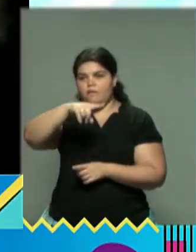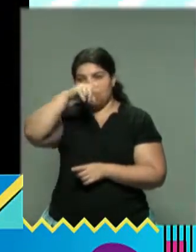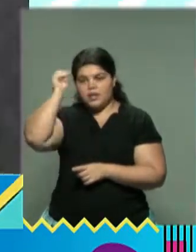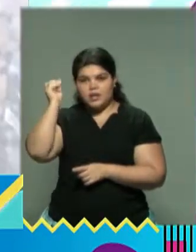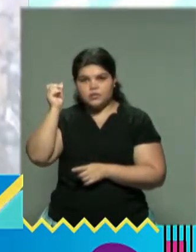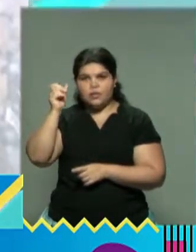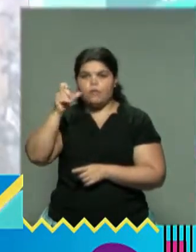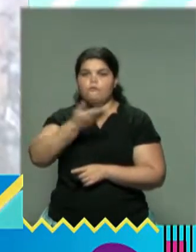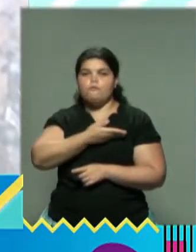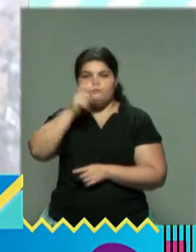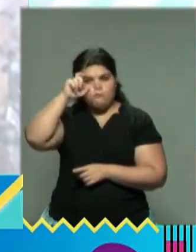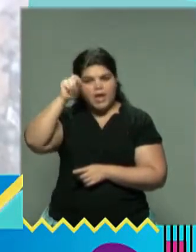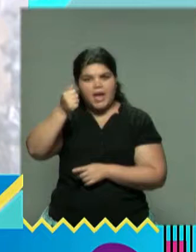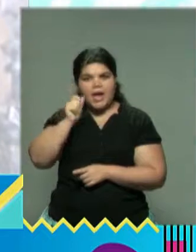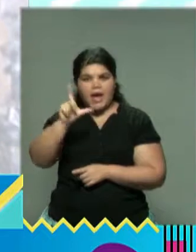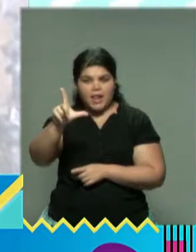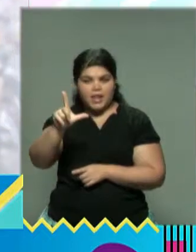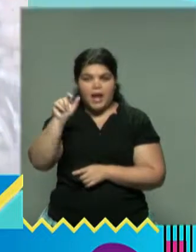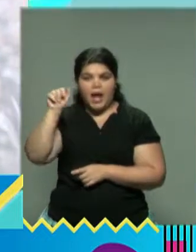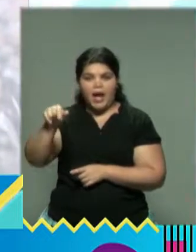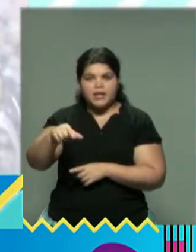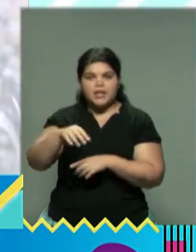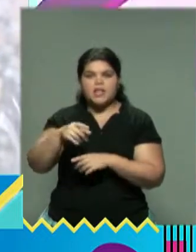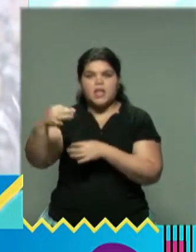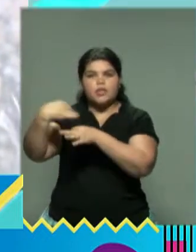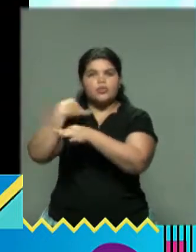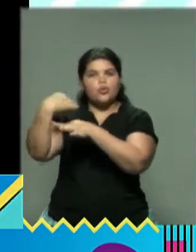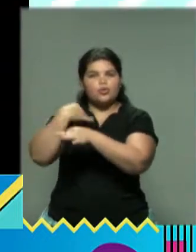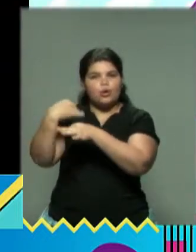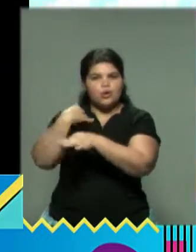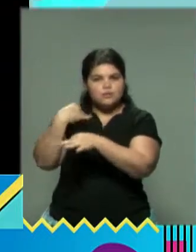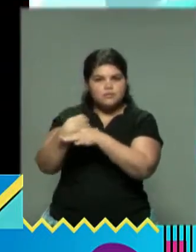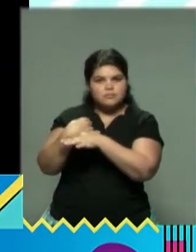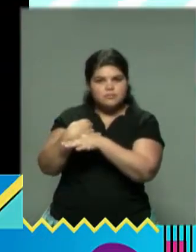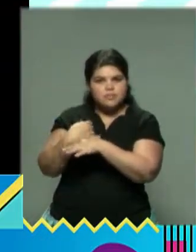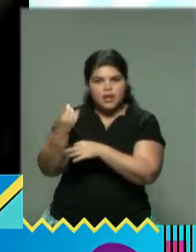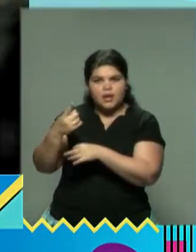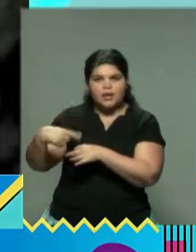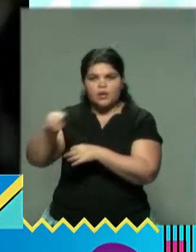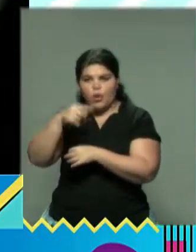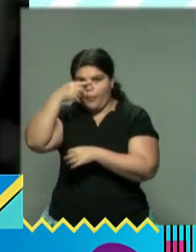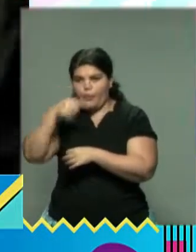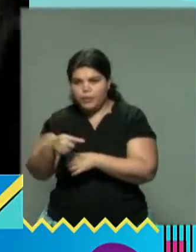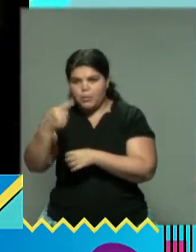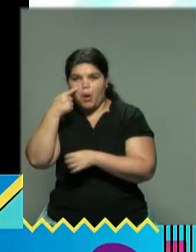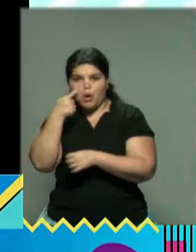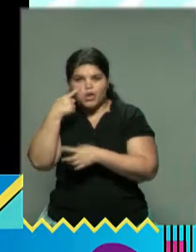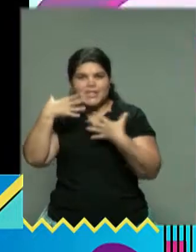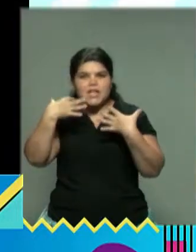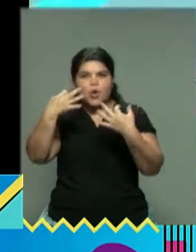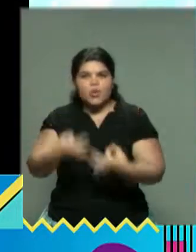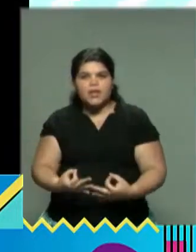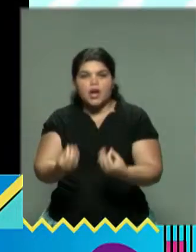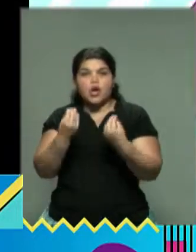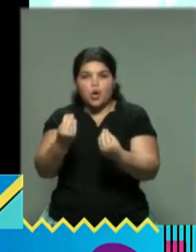FEAL, donde hay instructores a nivel de Latinoamérica para dar lo último que se está viendo en seguridad. Y lo que